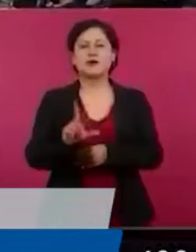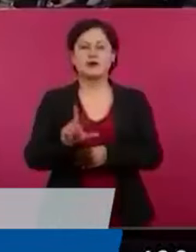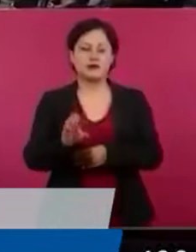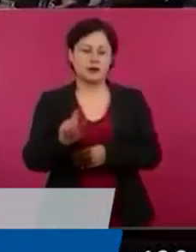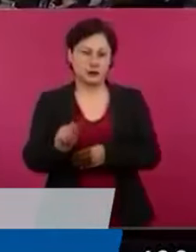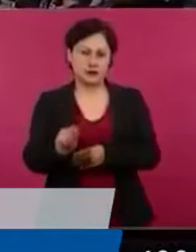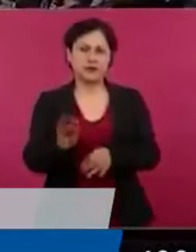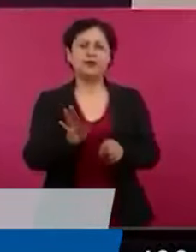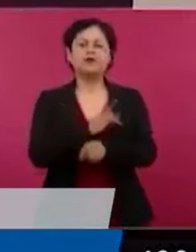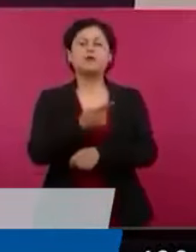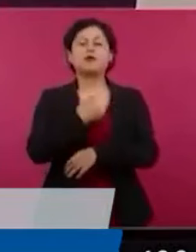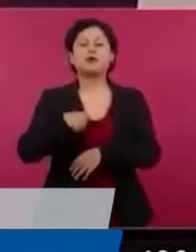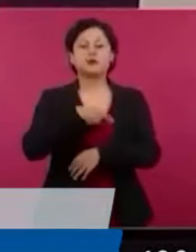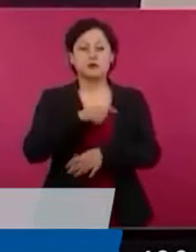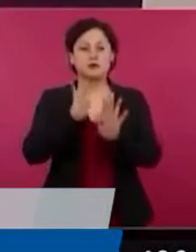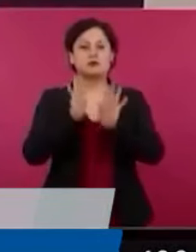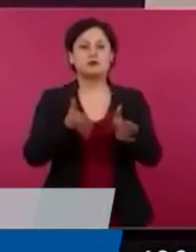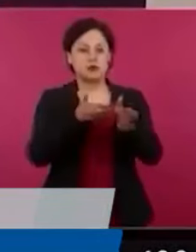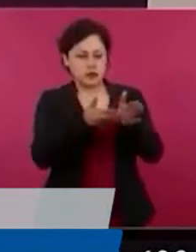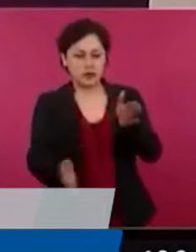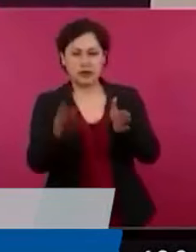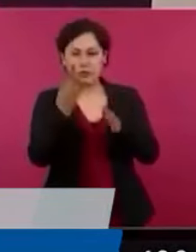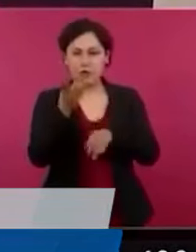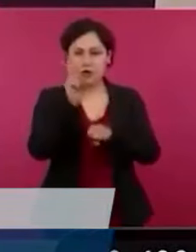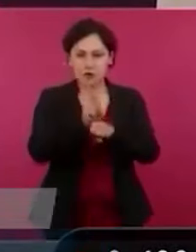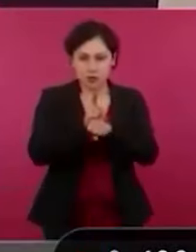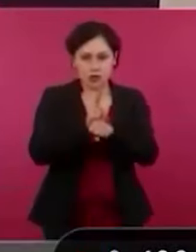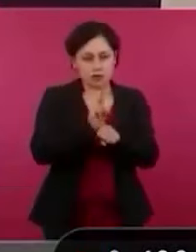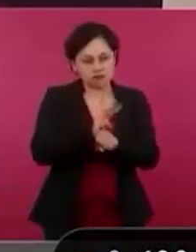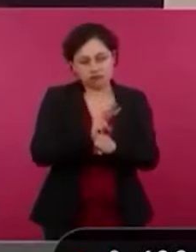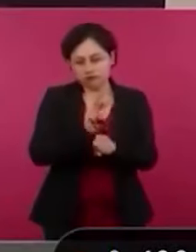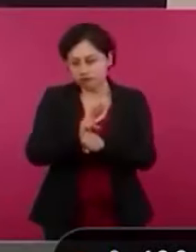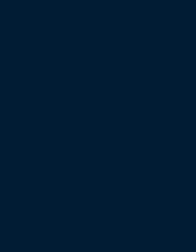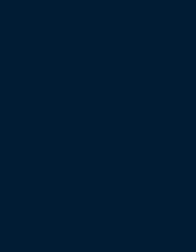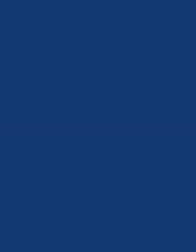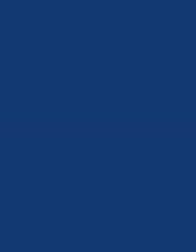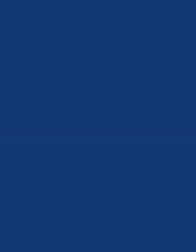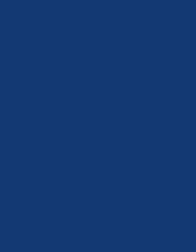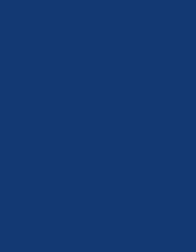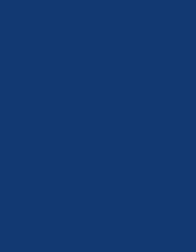Ya llevamos 4 días sin apagones.